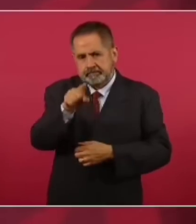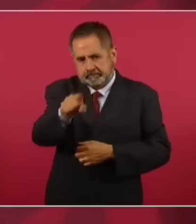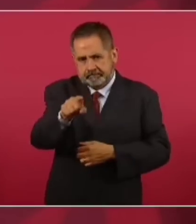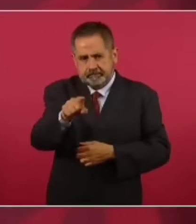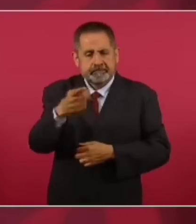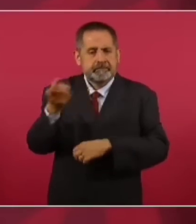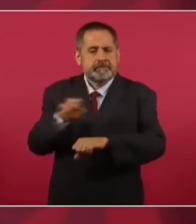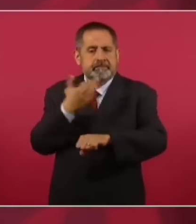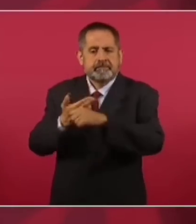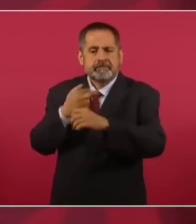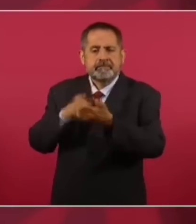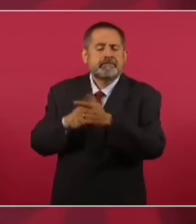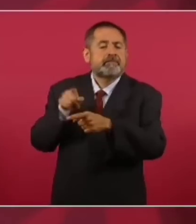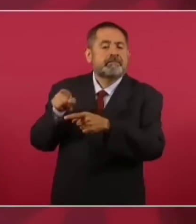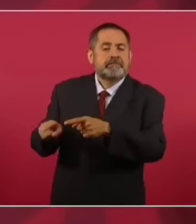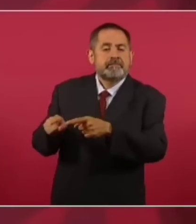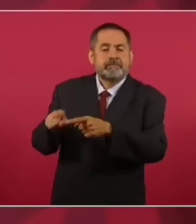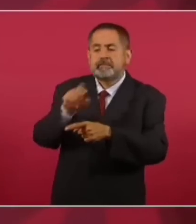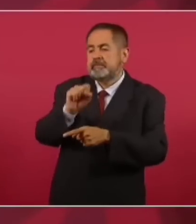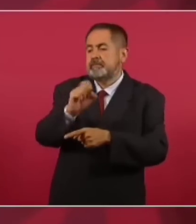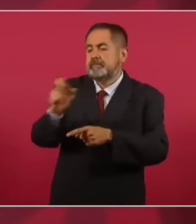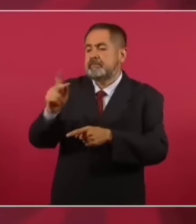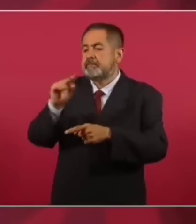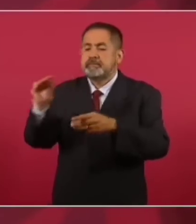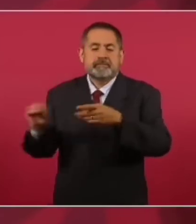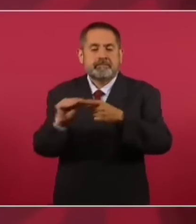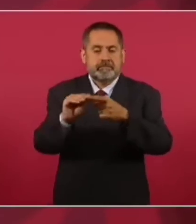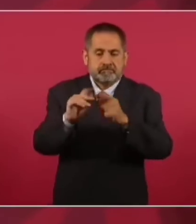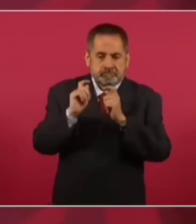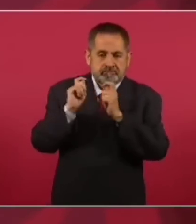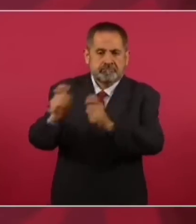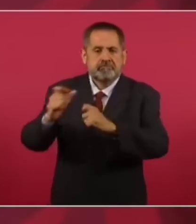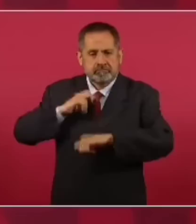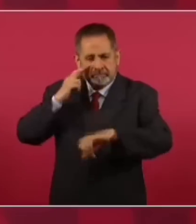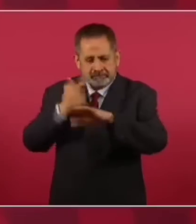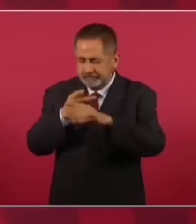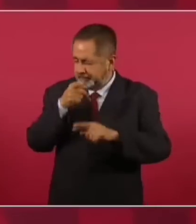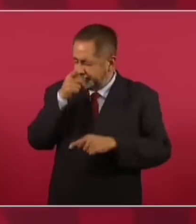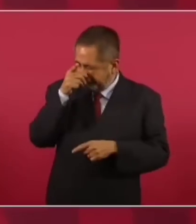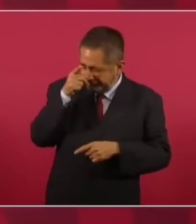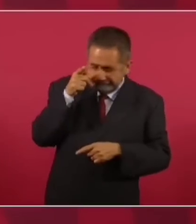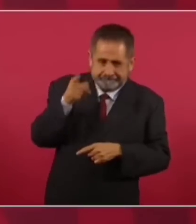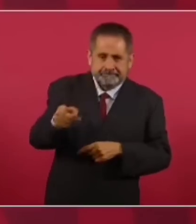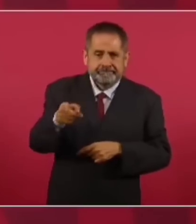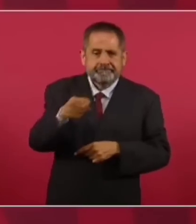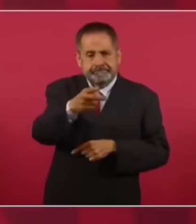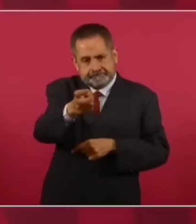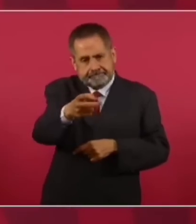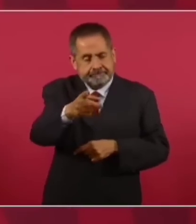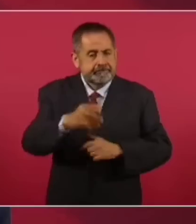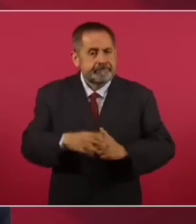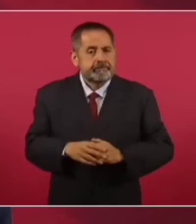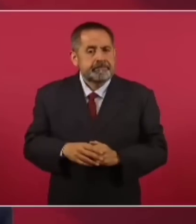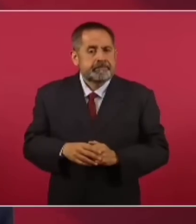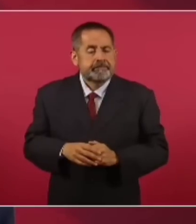la Secretaría de Seguridad Pública esta función especial, porque